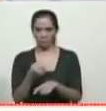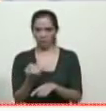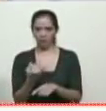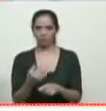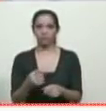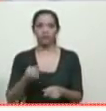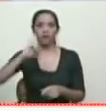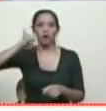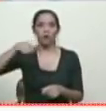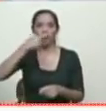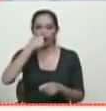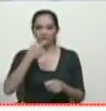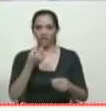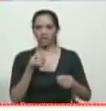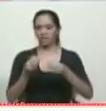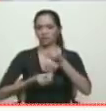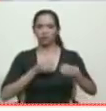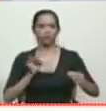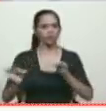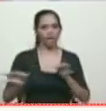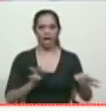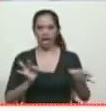su obra de teatro, bufa.